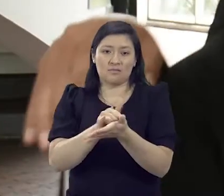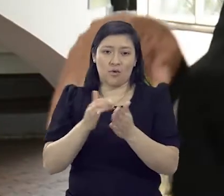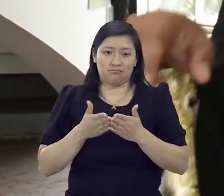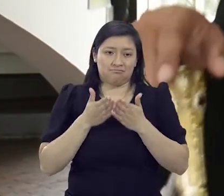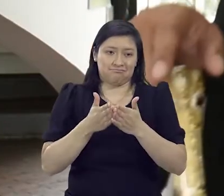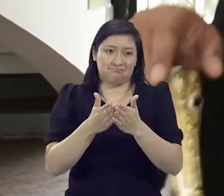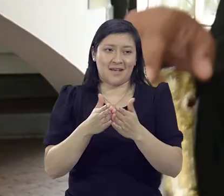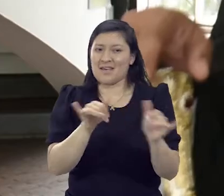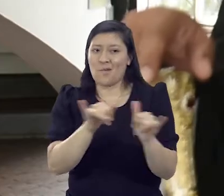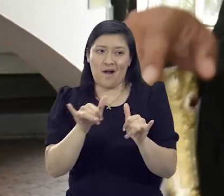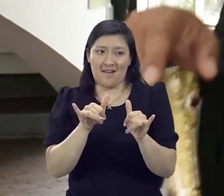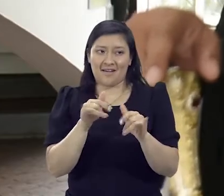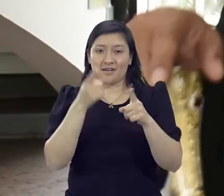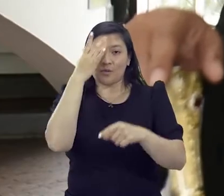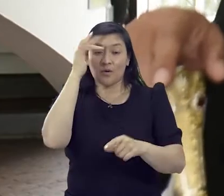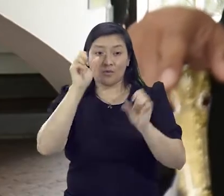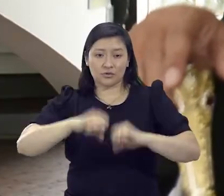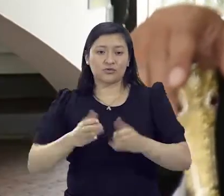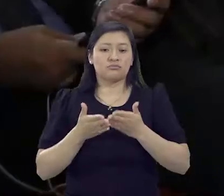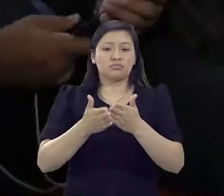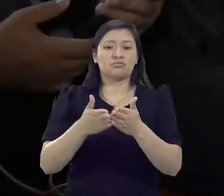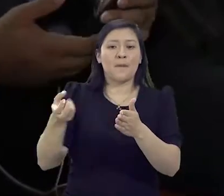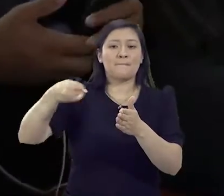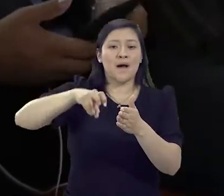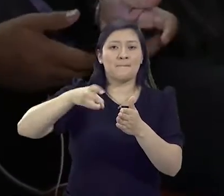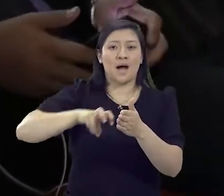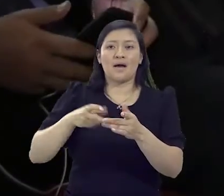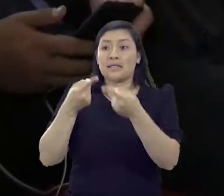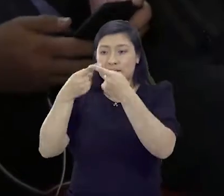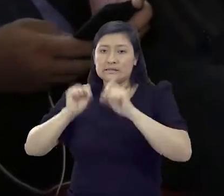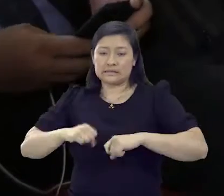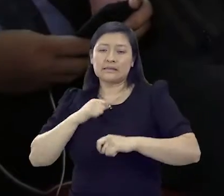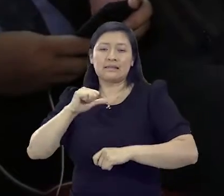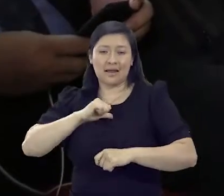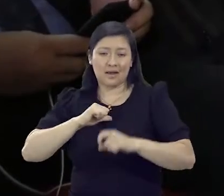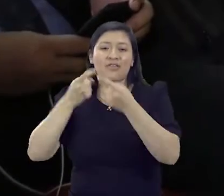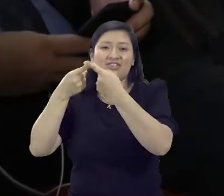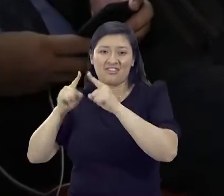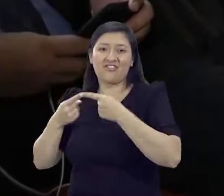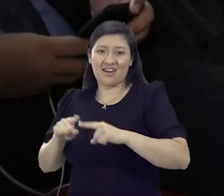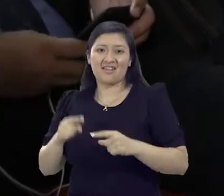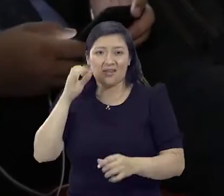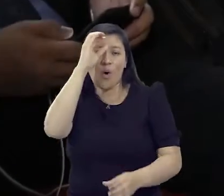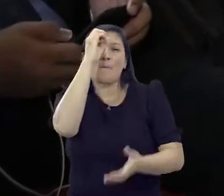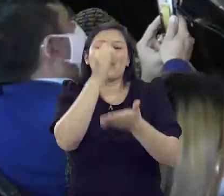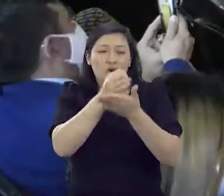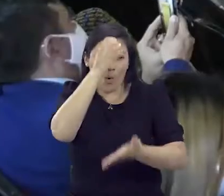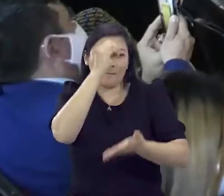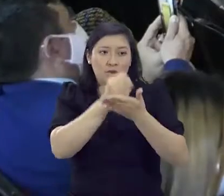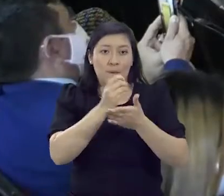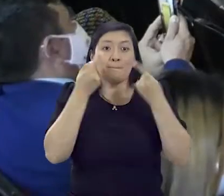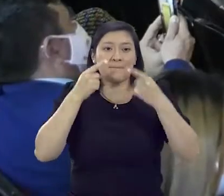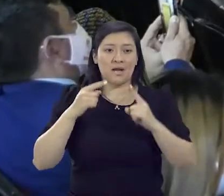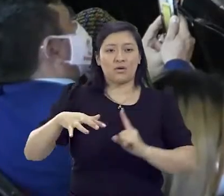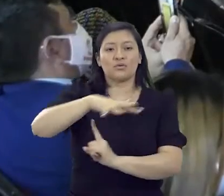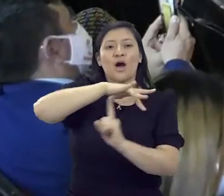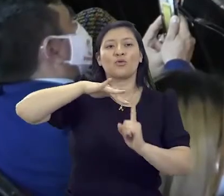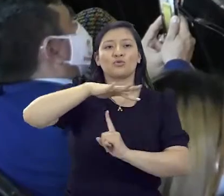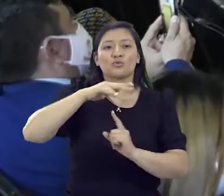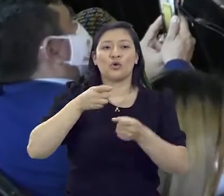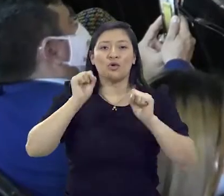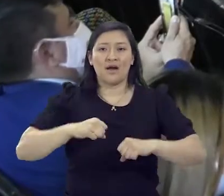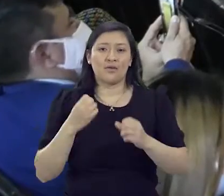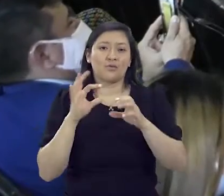hacia el mismo lado más allá de nuestras diferencias para que podamos construir una sociedad de